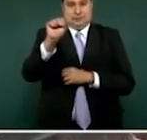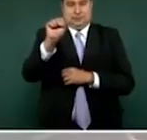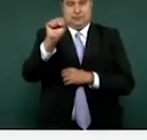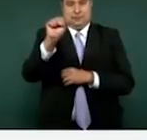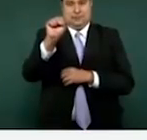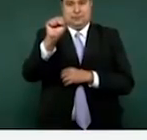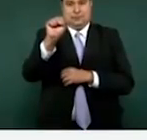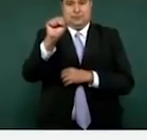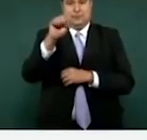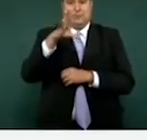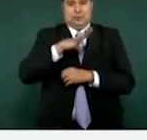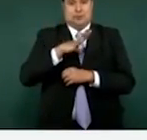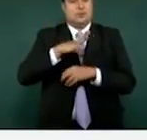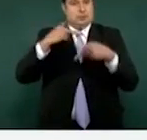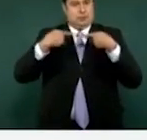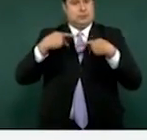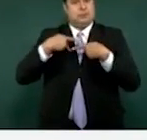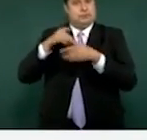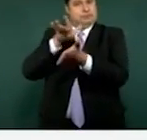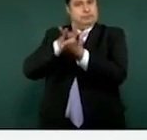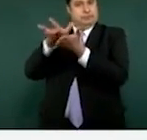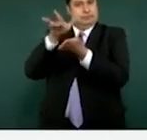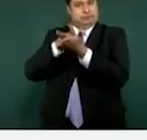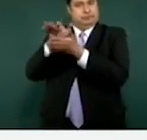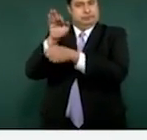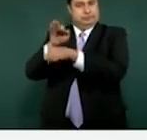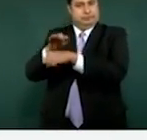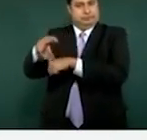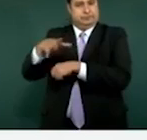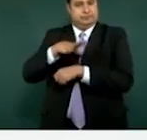6.860 los beneficiarios.